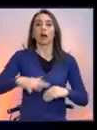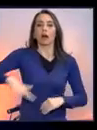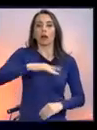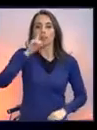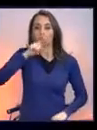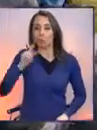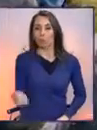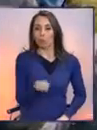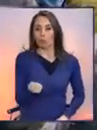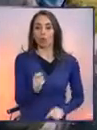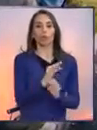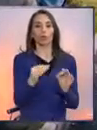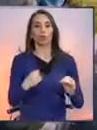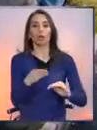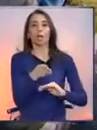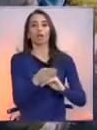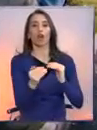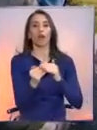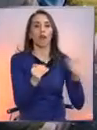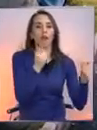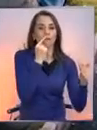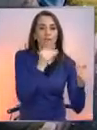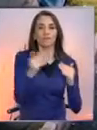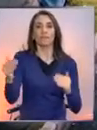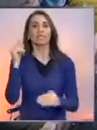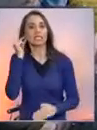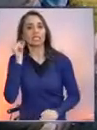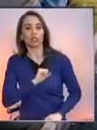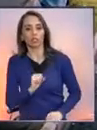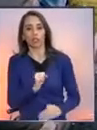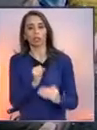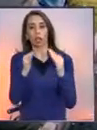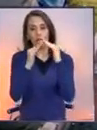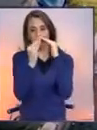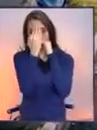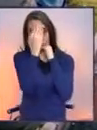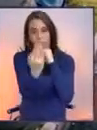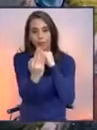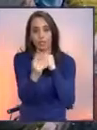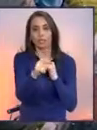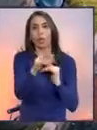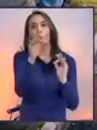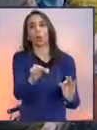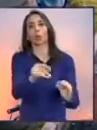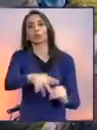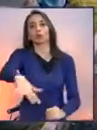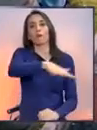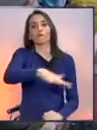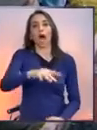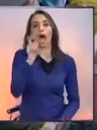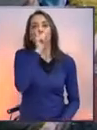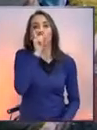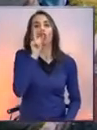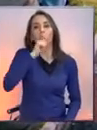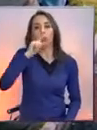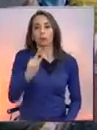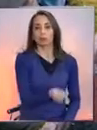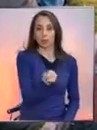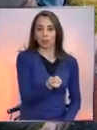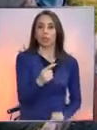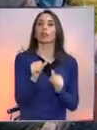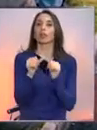Yo jamás voy a ir donde un vecino, una vecina de Santiago, a decirle frente a su casa le tocó el Barrio Rojo. Lo que vamos a hacer y vamos a